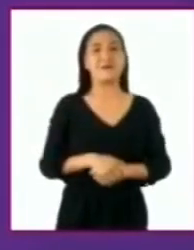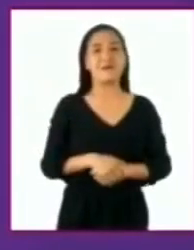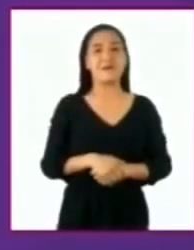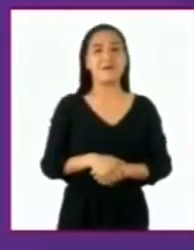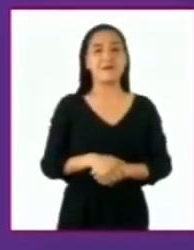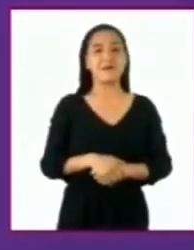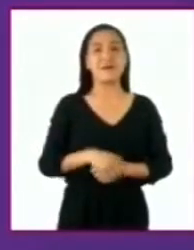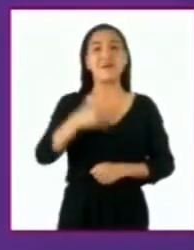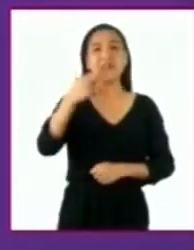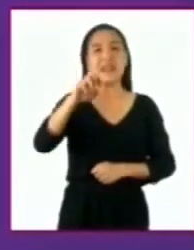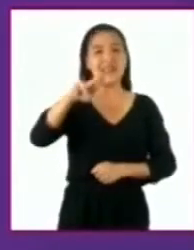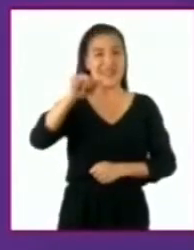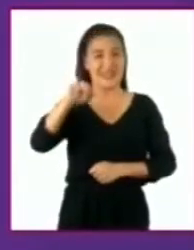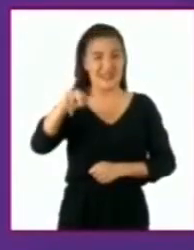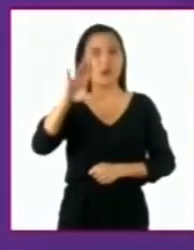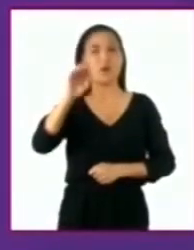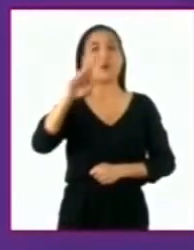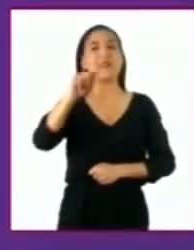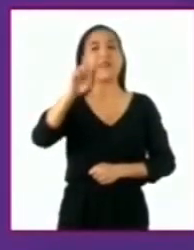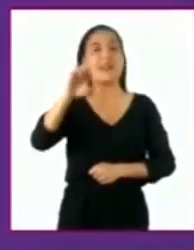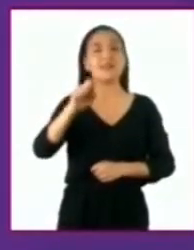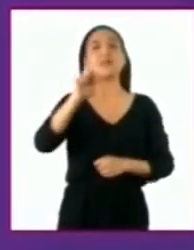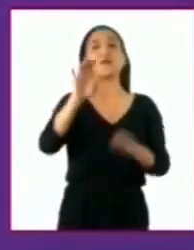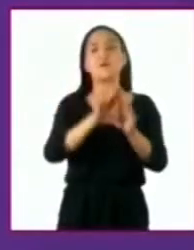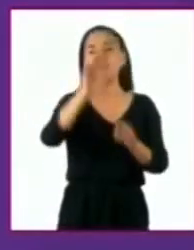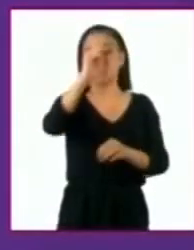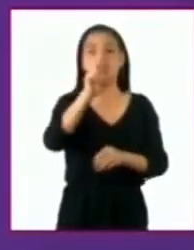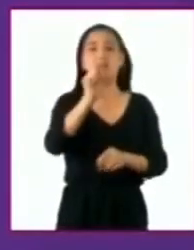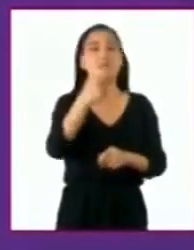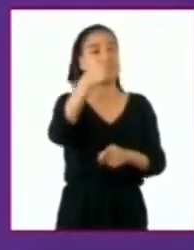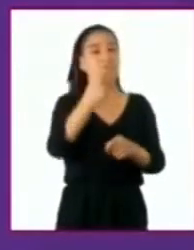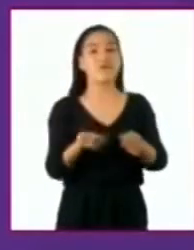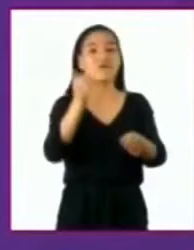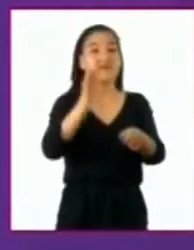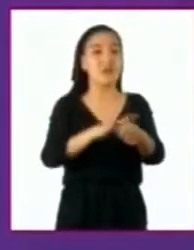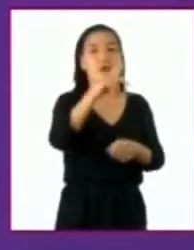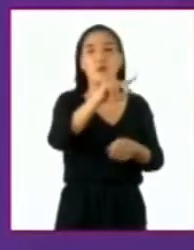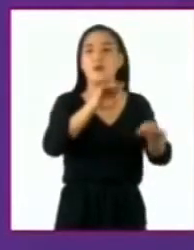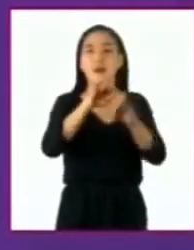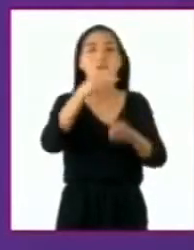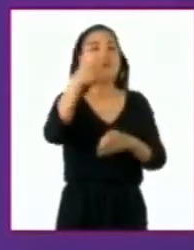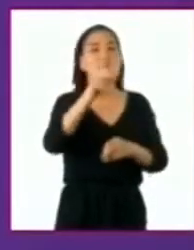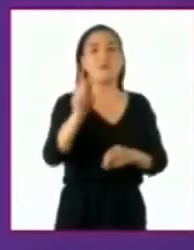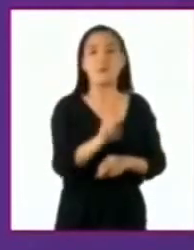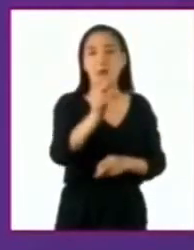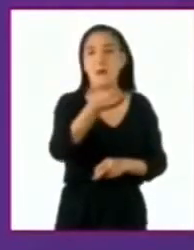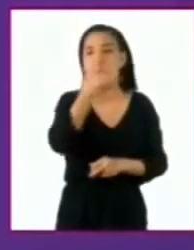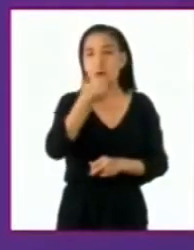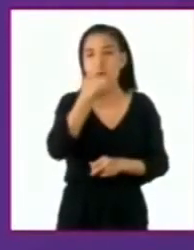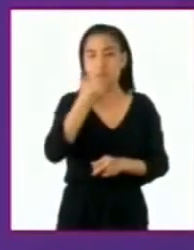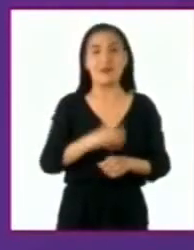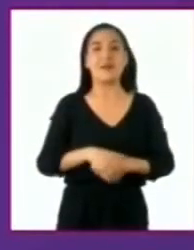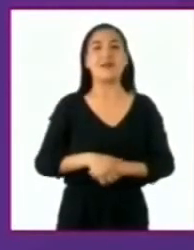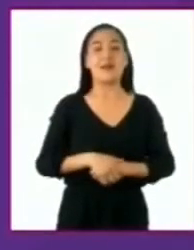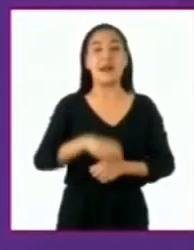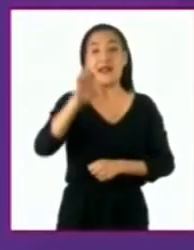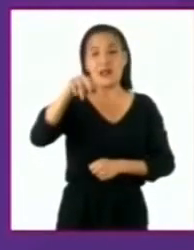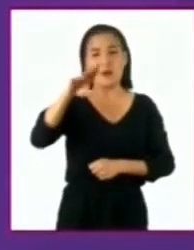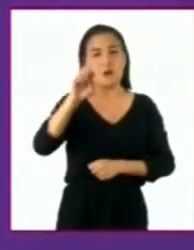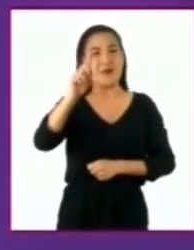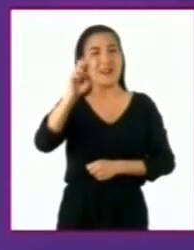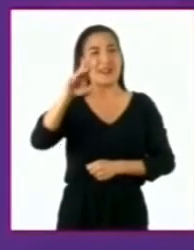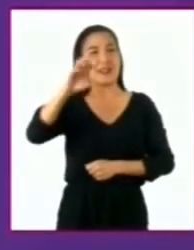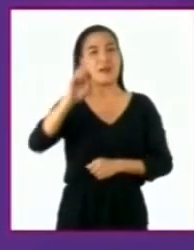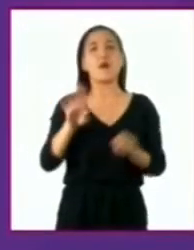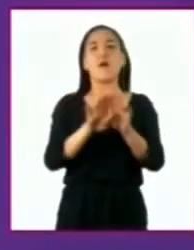Hernán Cortés respetó la estructura administrativa que tenían los pueblos indígenas en el tributo. El encomendero era el encargado